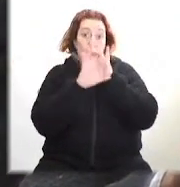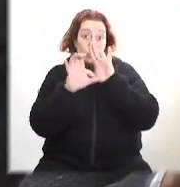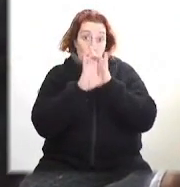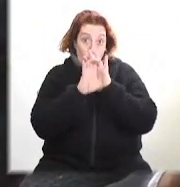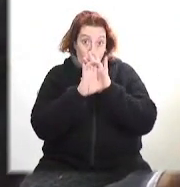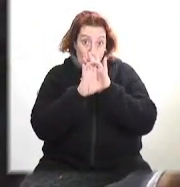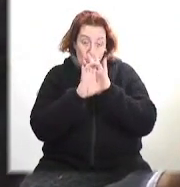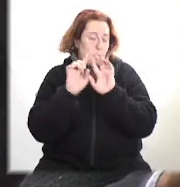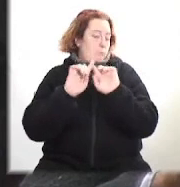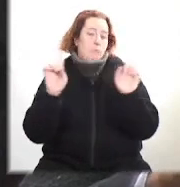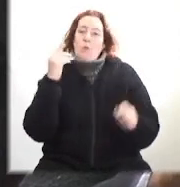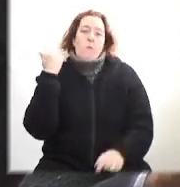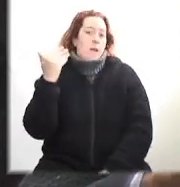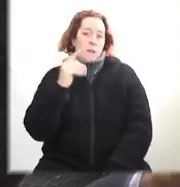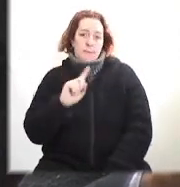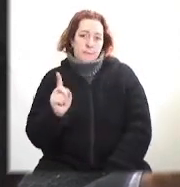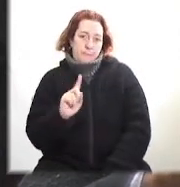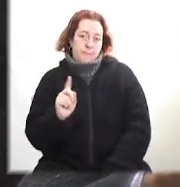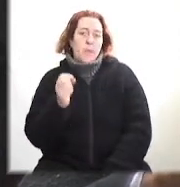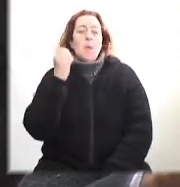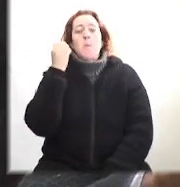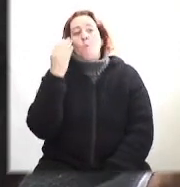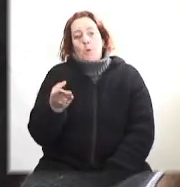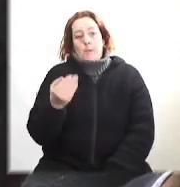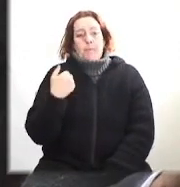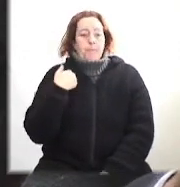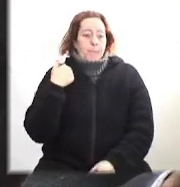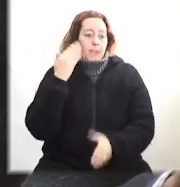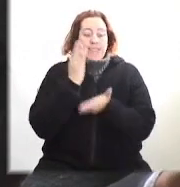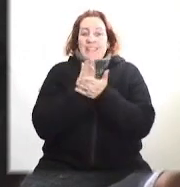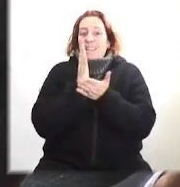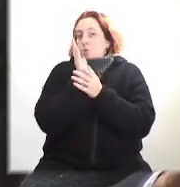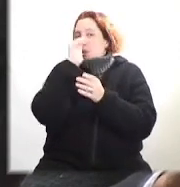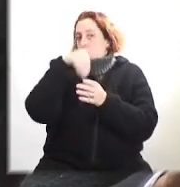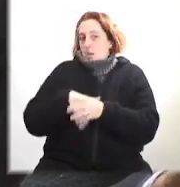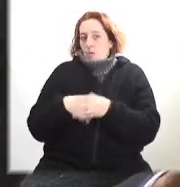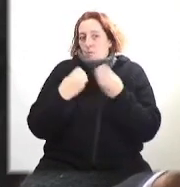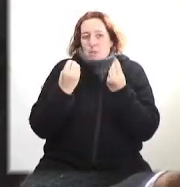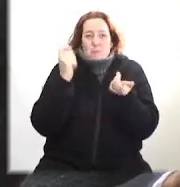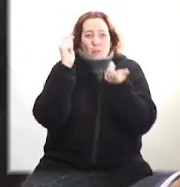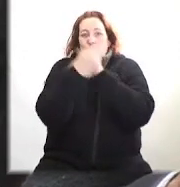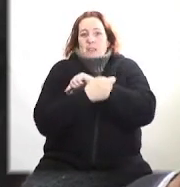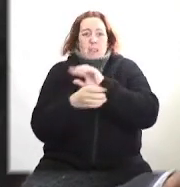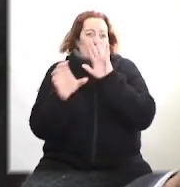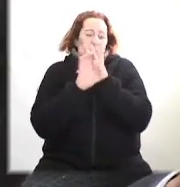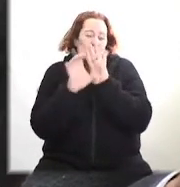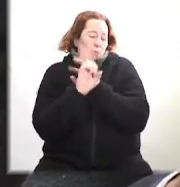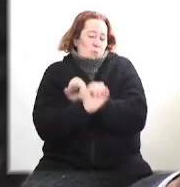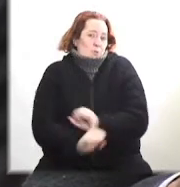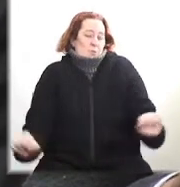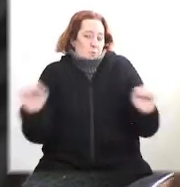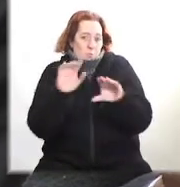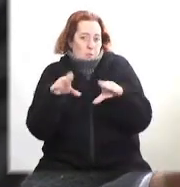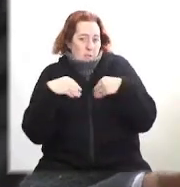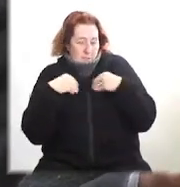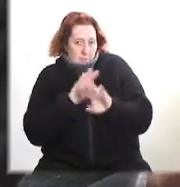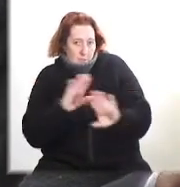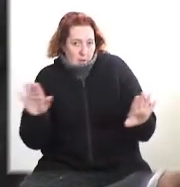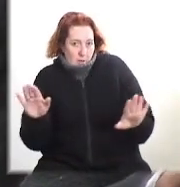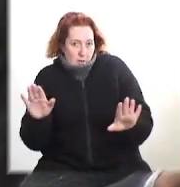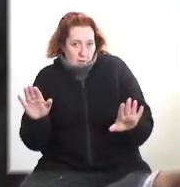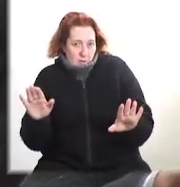son válidos, porque para el derecho interno, porque modificarían la Constitución, lo que es inadmisible en un sistema de